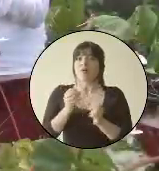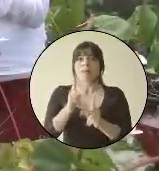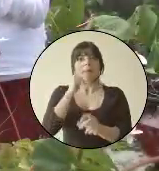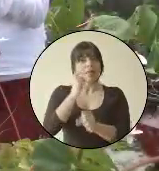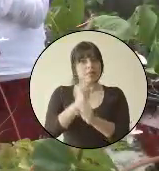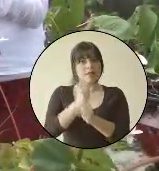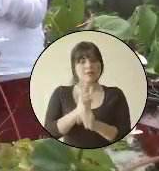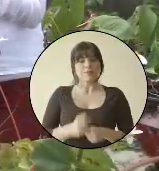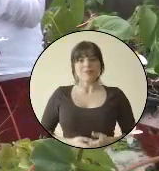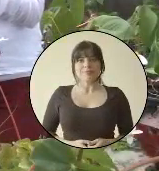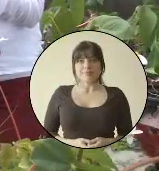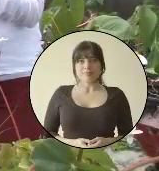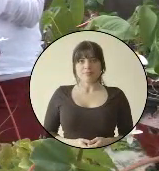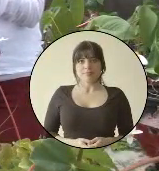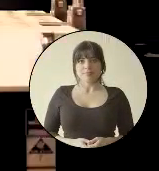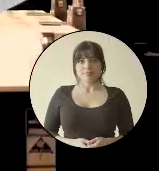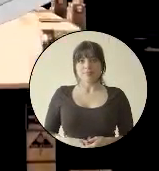fuentes de empleo.